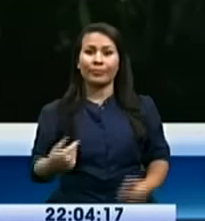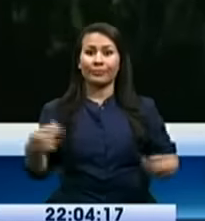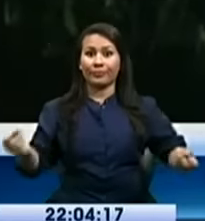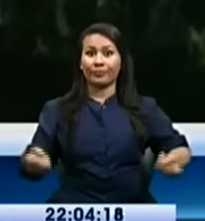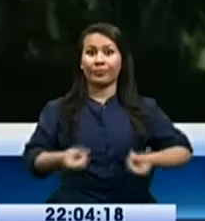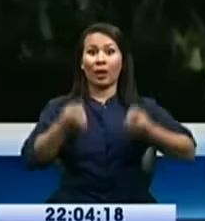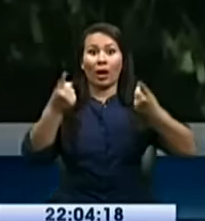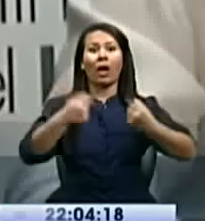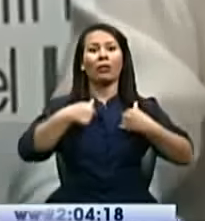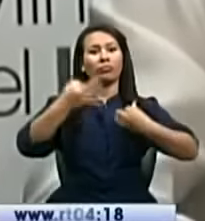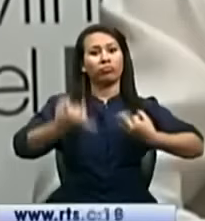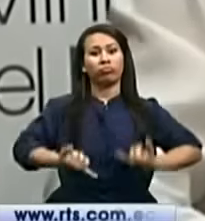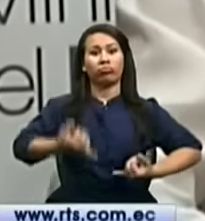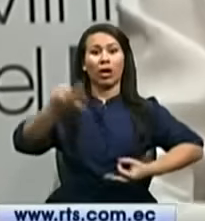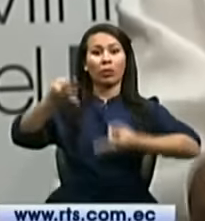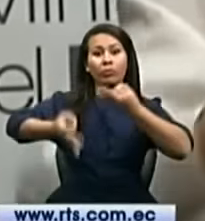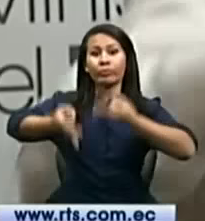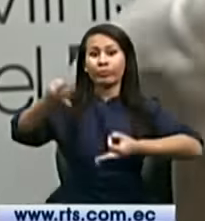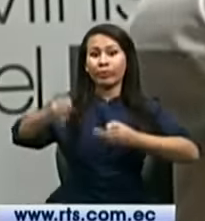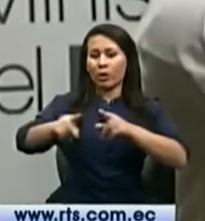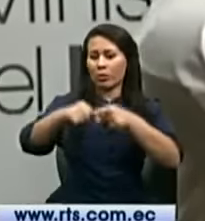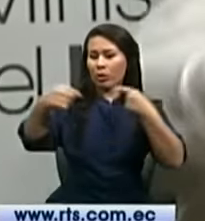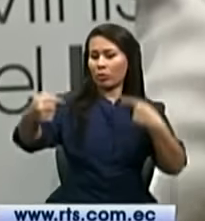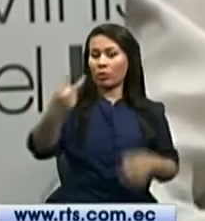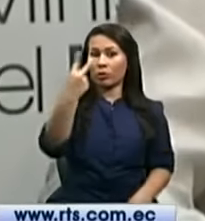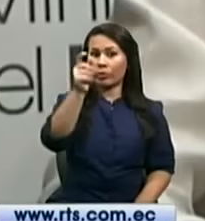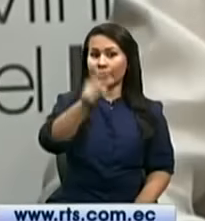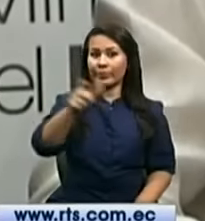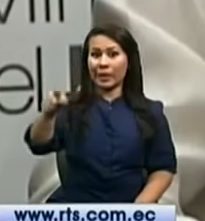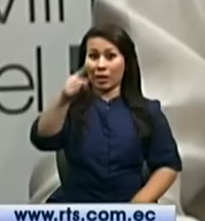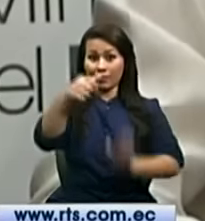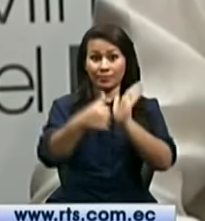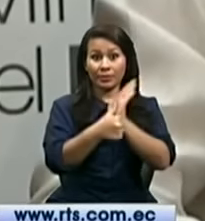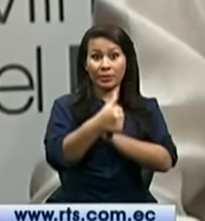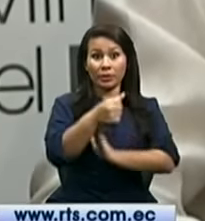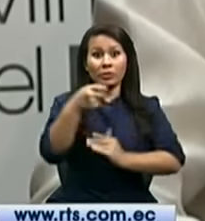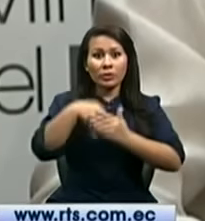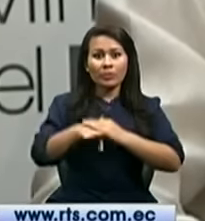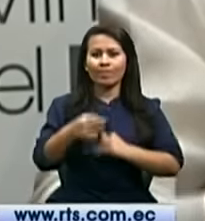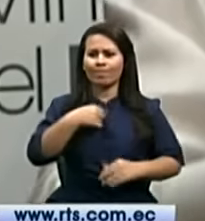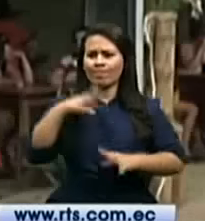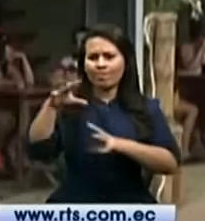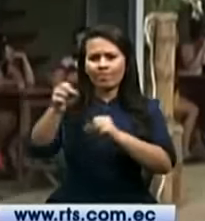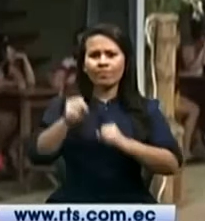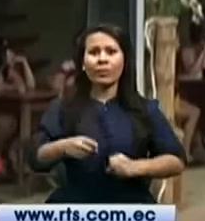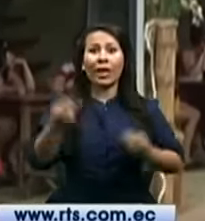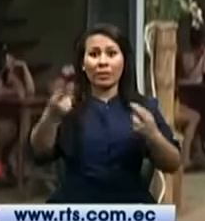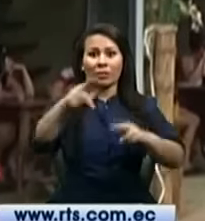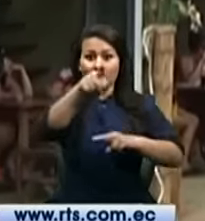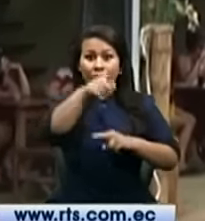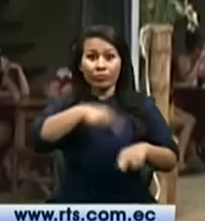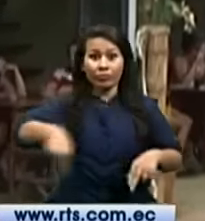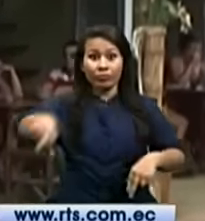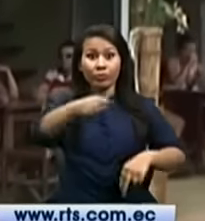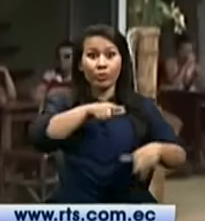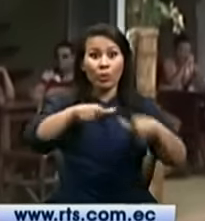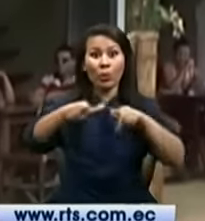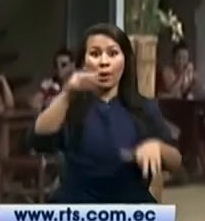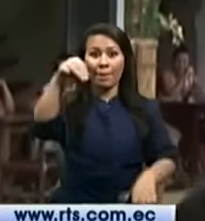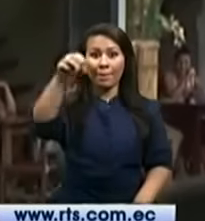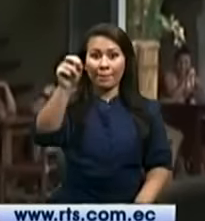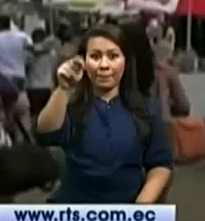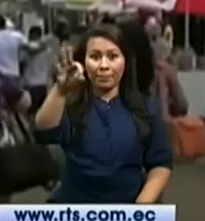contra los dos sospechosos, en tanto el ministro del Interior planea una intervención en el balneario de Montañita en materia